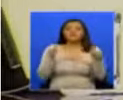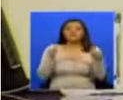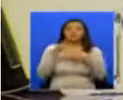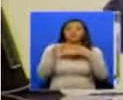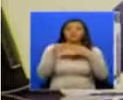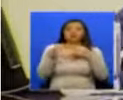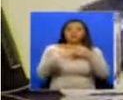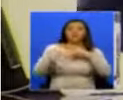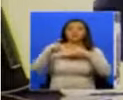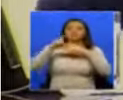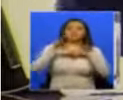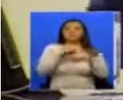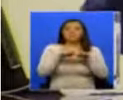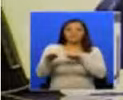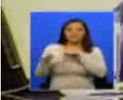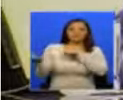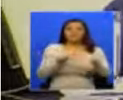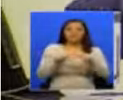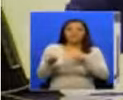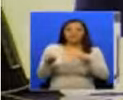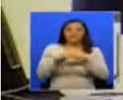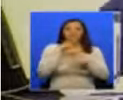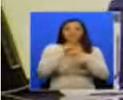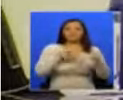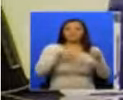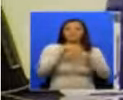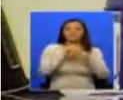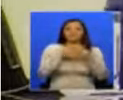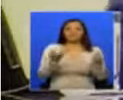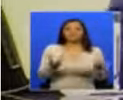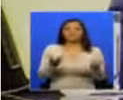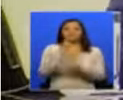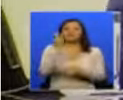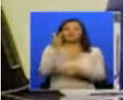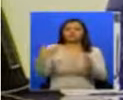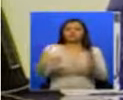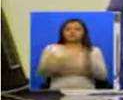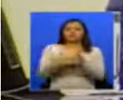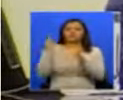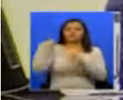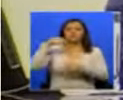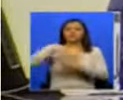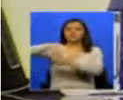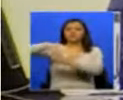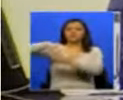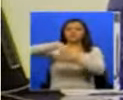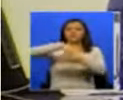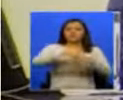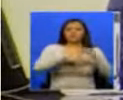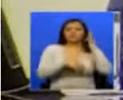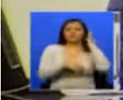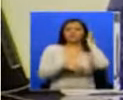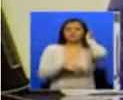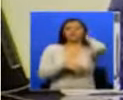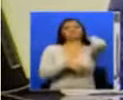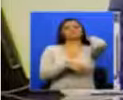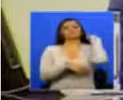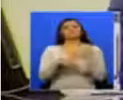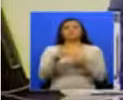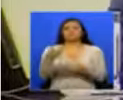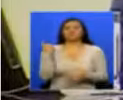Para el terremoto, fondito de estabilización. Ya llevamos como 200 mil millones en fonditos. La verdad es que hemos tenido liquidez, hemos